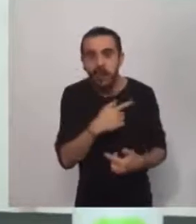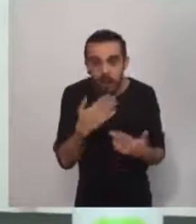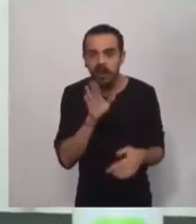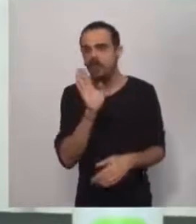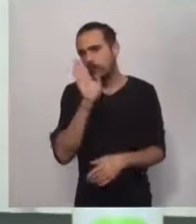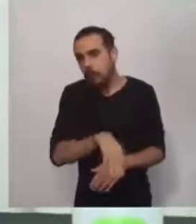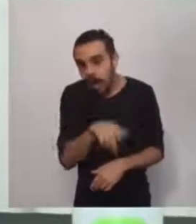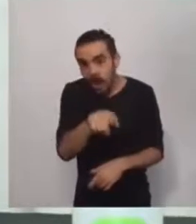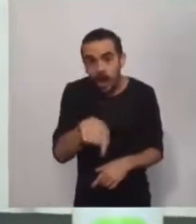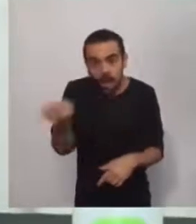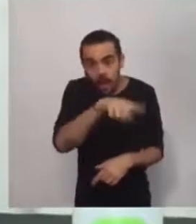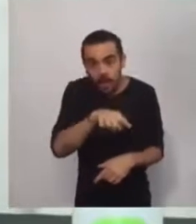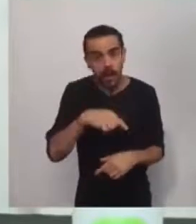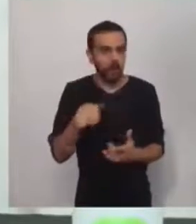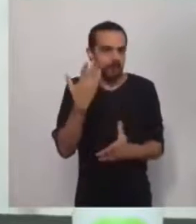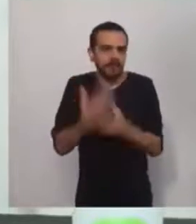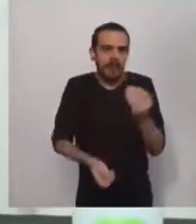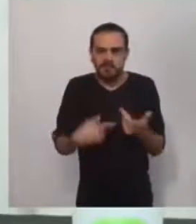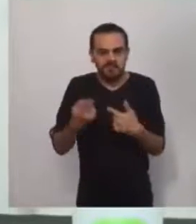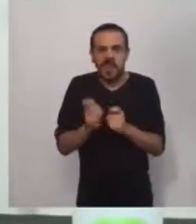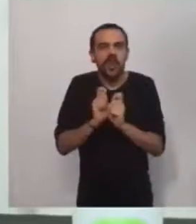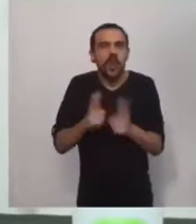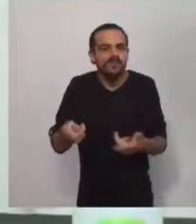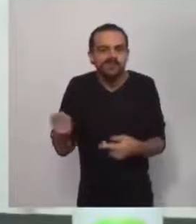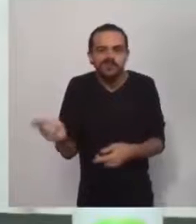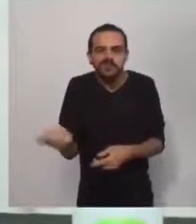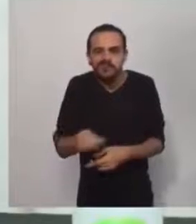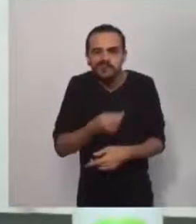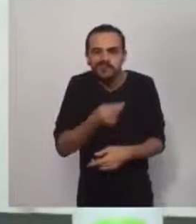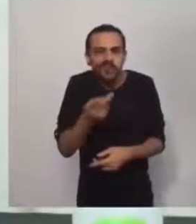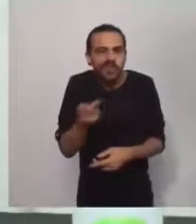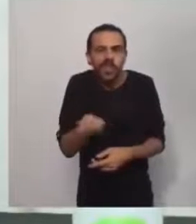nos permite de alguna manera mostrar estos resultados